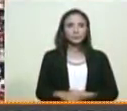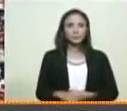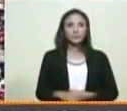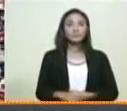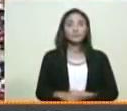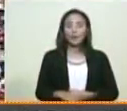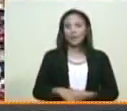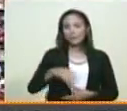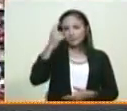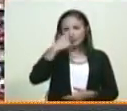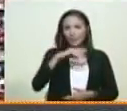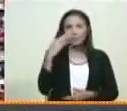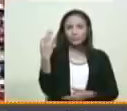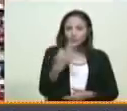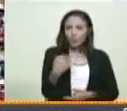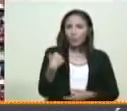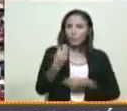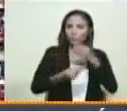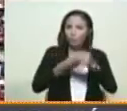Seguro, seguro.